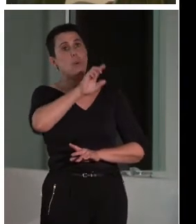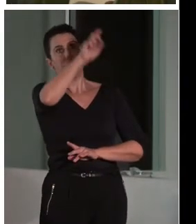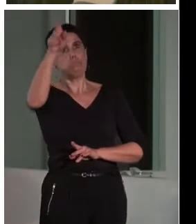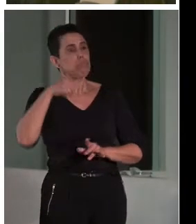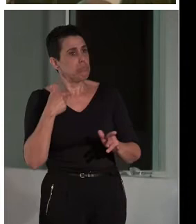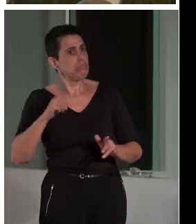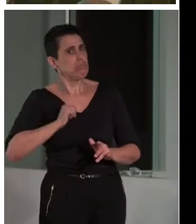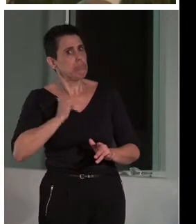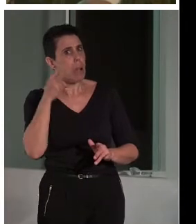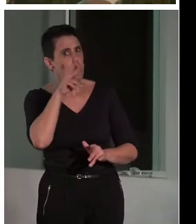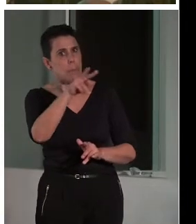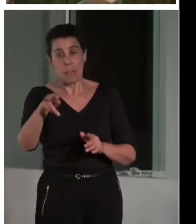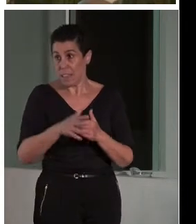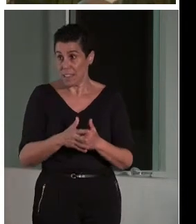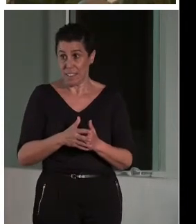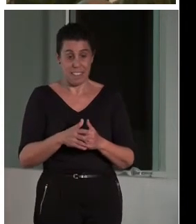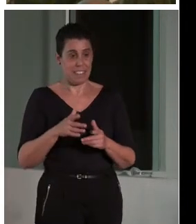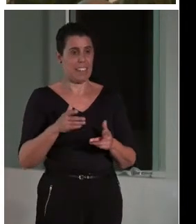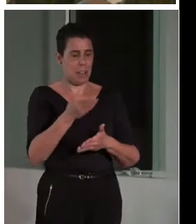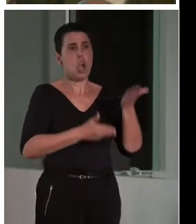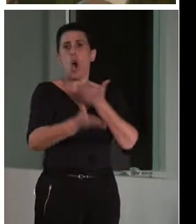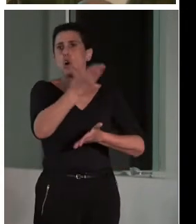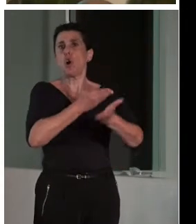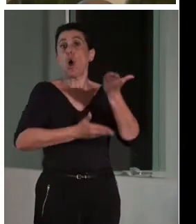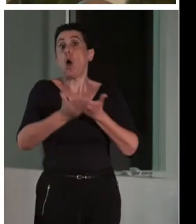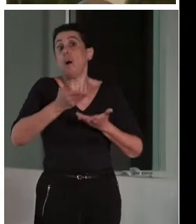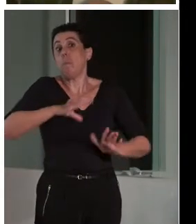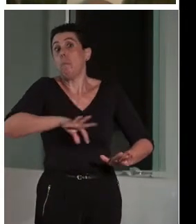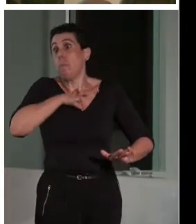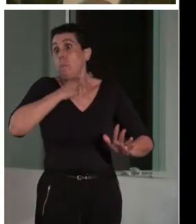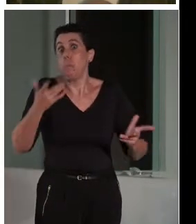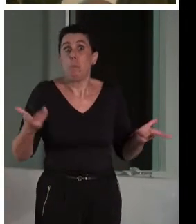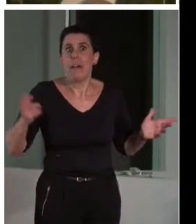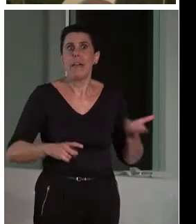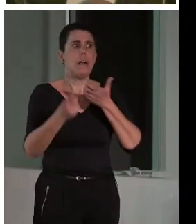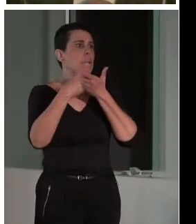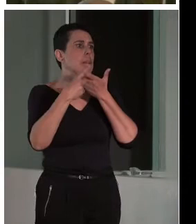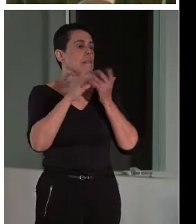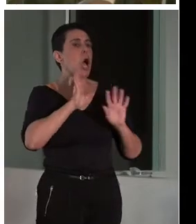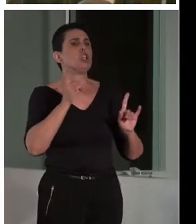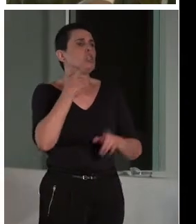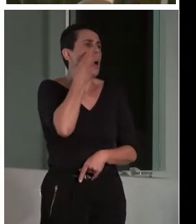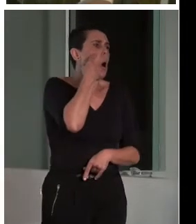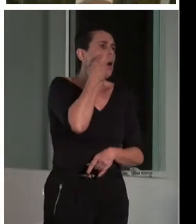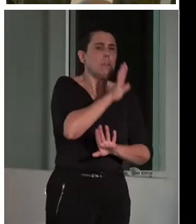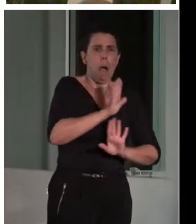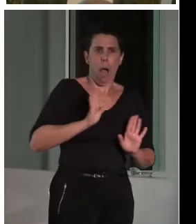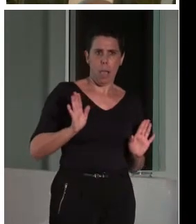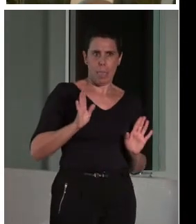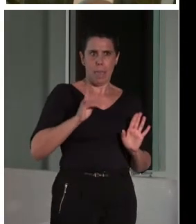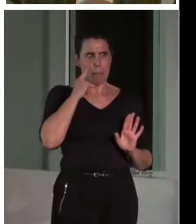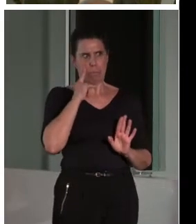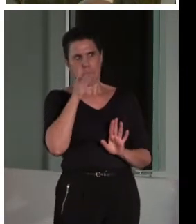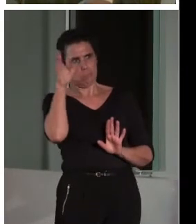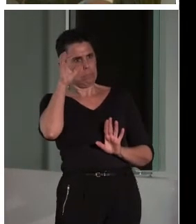juntamos de esta reunión que como digo tiene ese carácter que podéis existir como observadores que se pueden venir pues igual que vengo yo aquí no pero